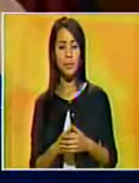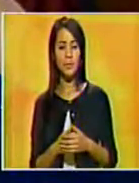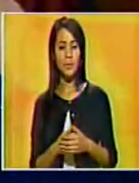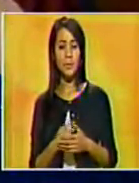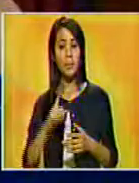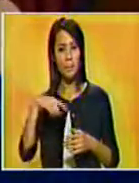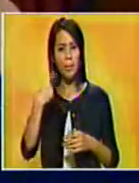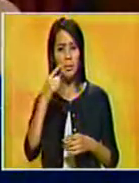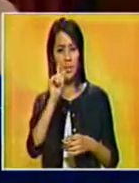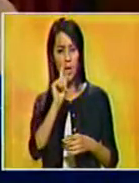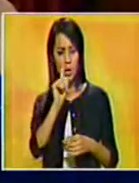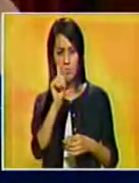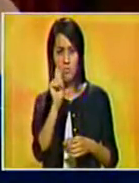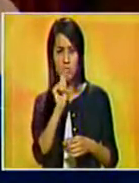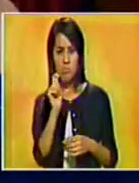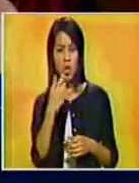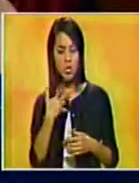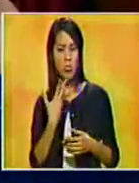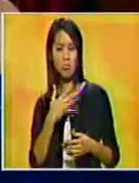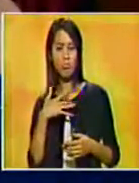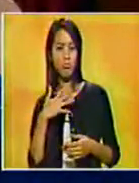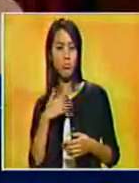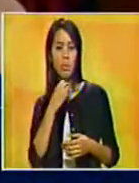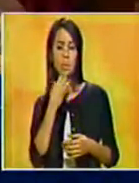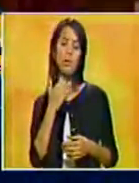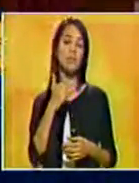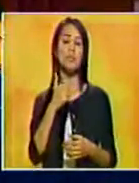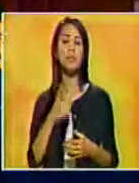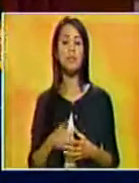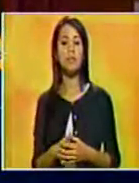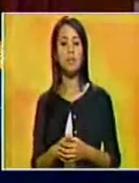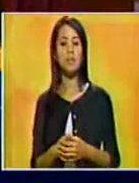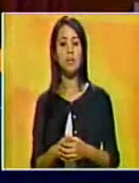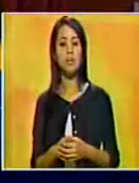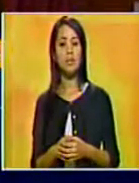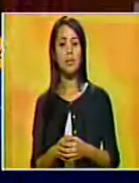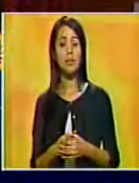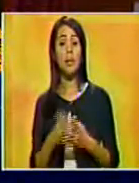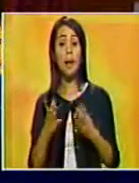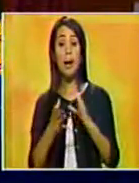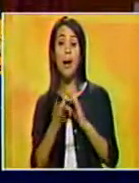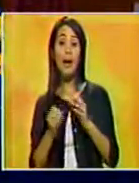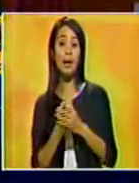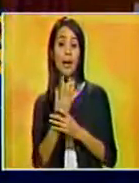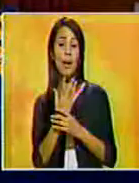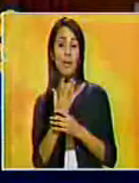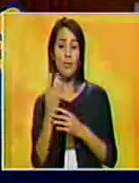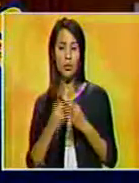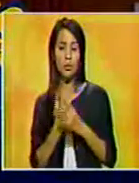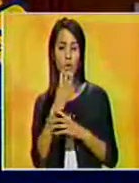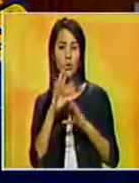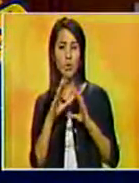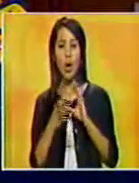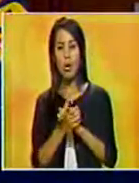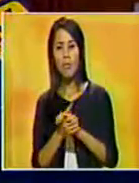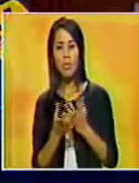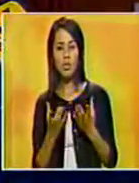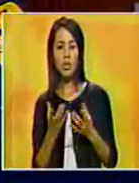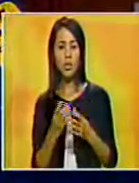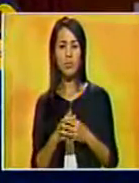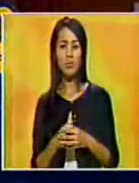1 mes y gracias a Dios me sentí bastante bien. Cardioamigo, a través de los años, ha operado más de 850